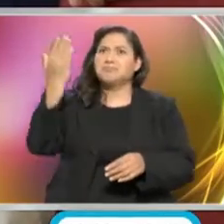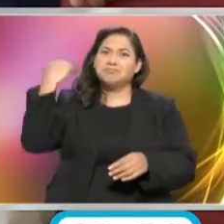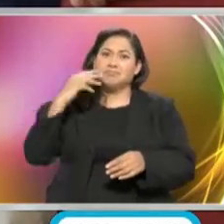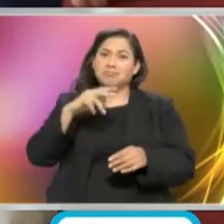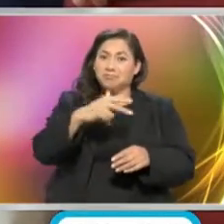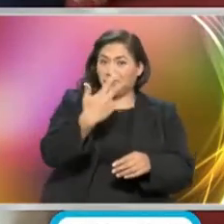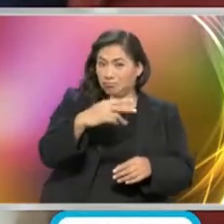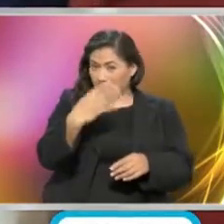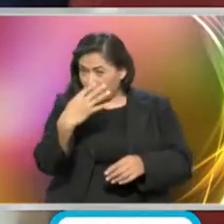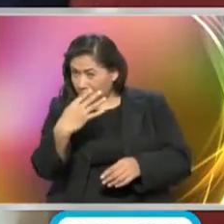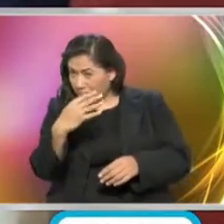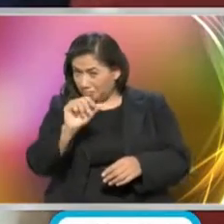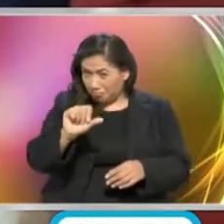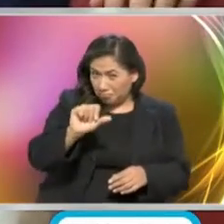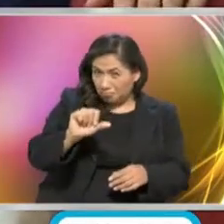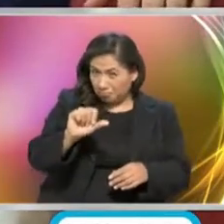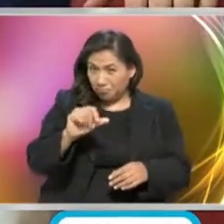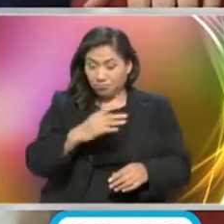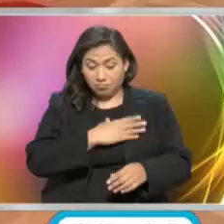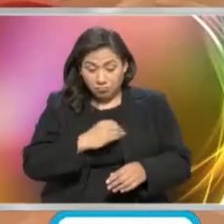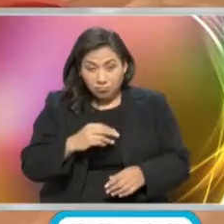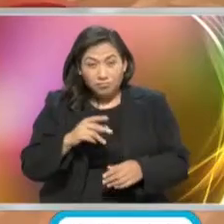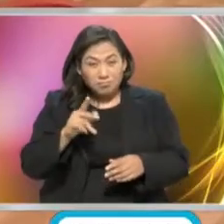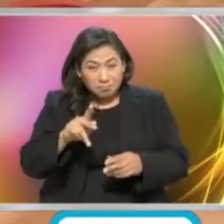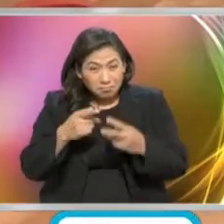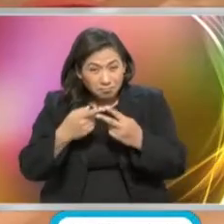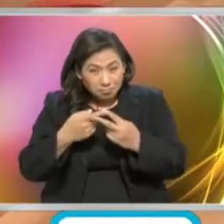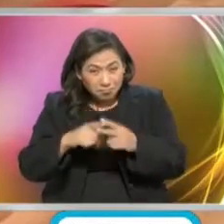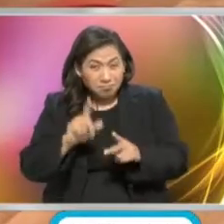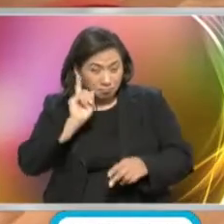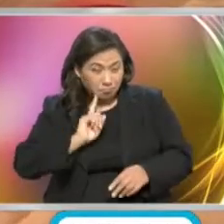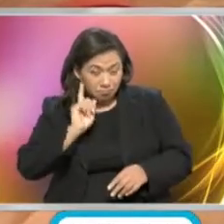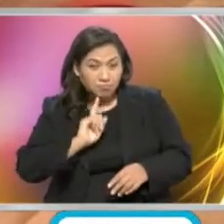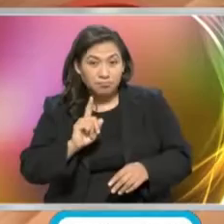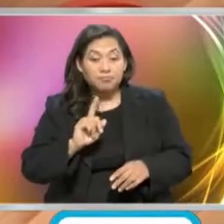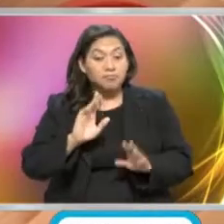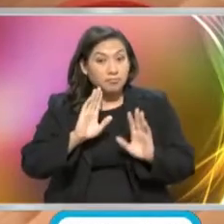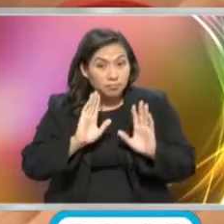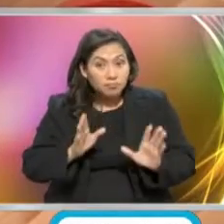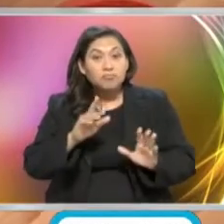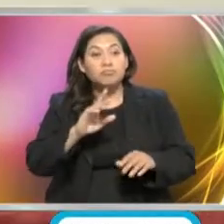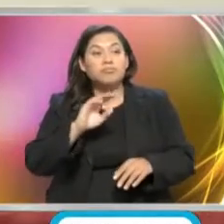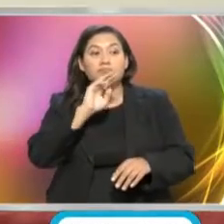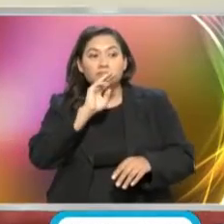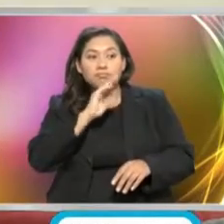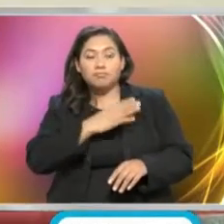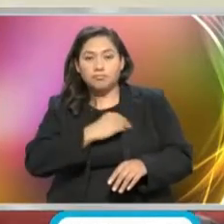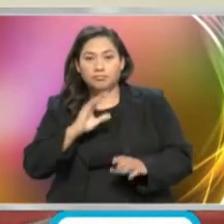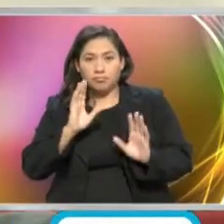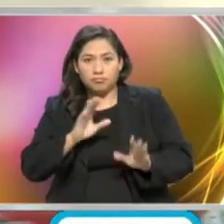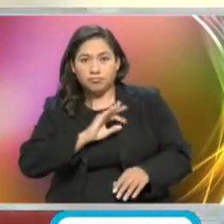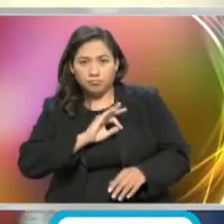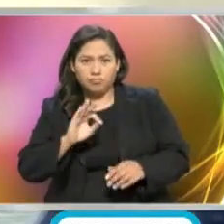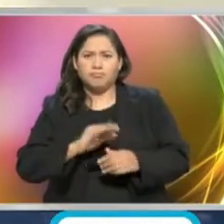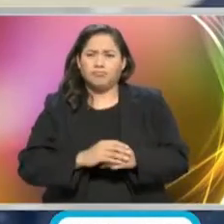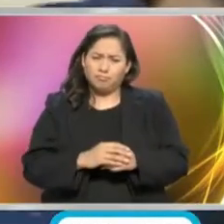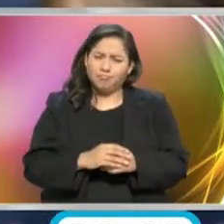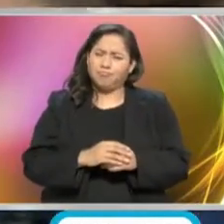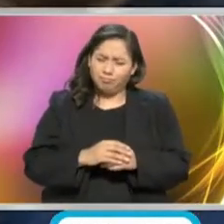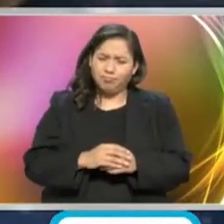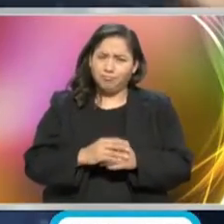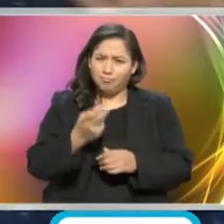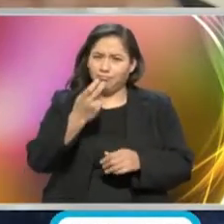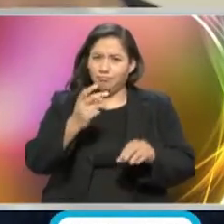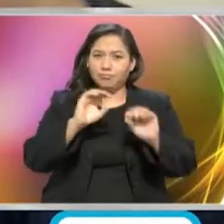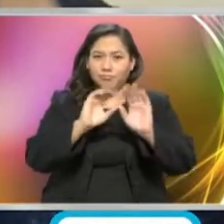edad? 13, 14, o desde que podían ellos se convertían en mujer y tenían su menstruación, ya podían ser mamás, ¿no? Exactamente. Bueno, es que, digo, si